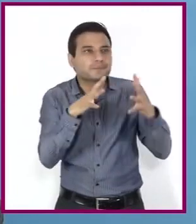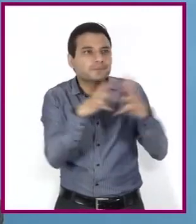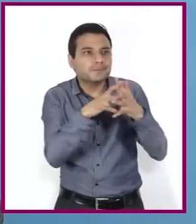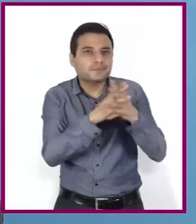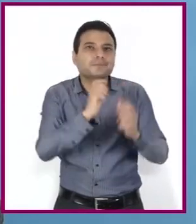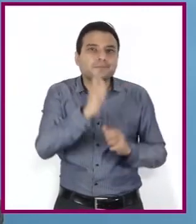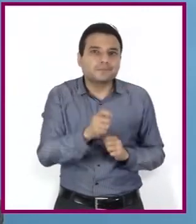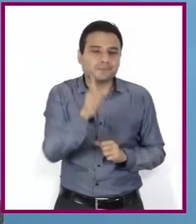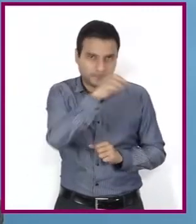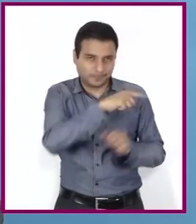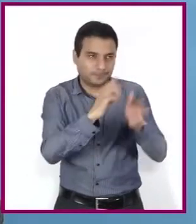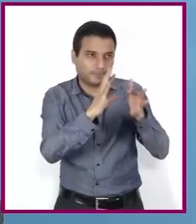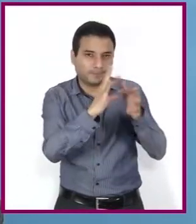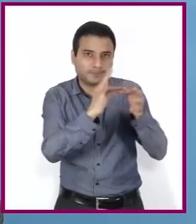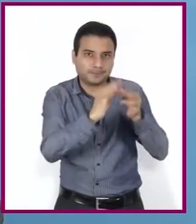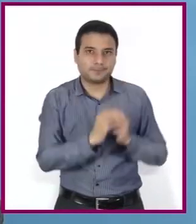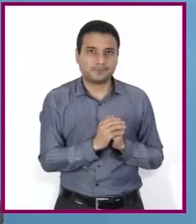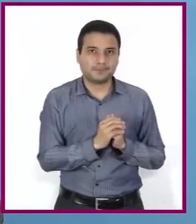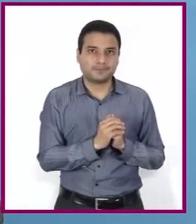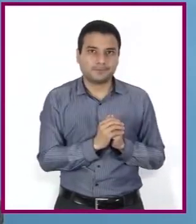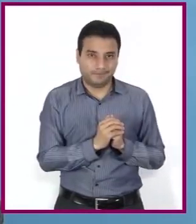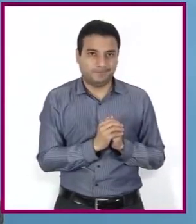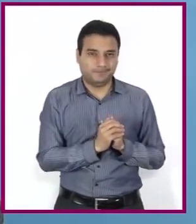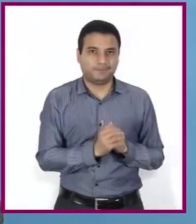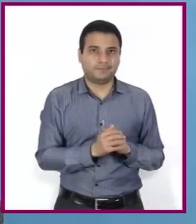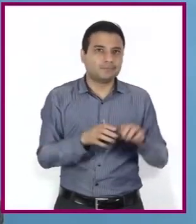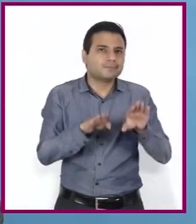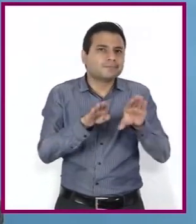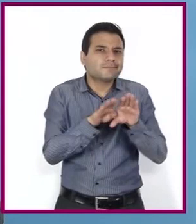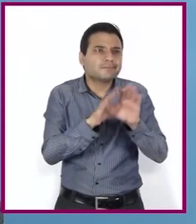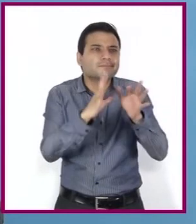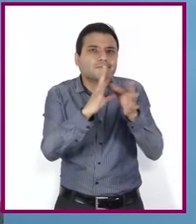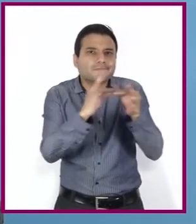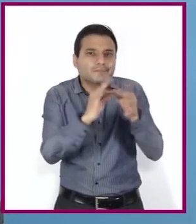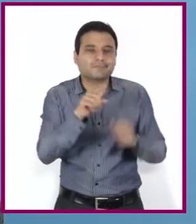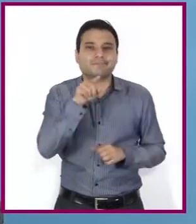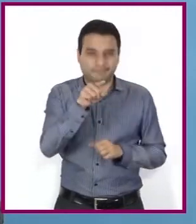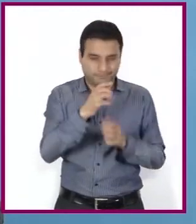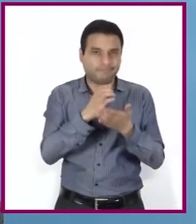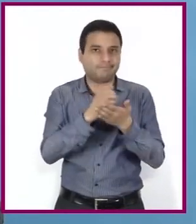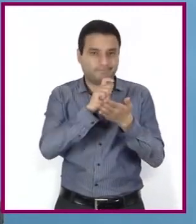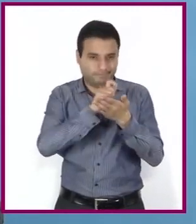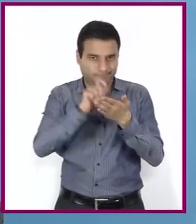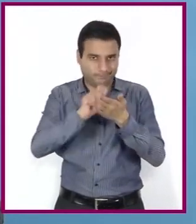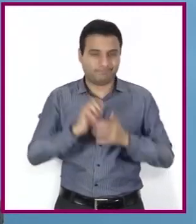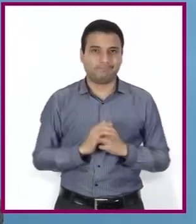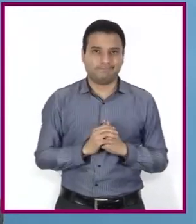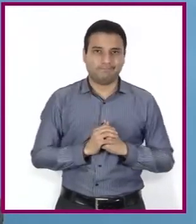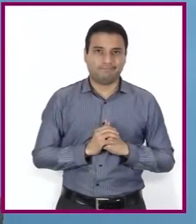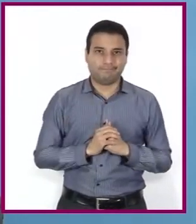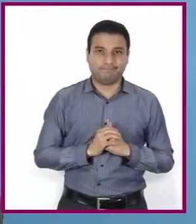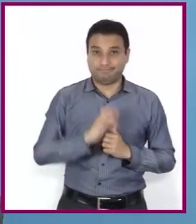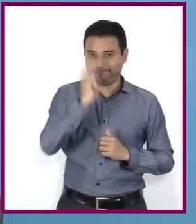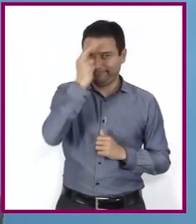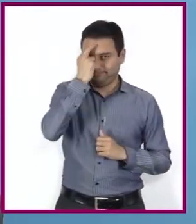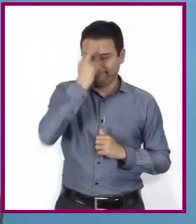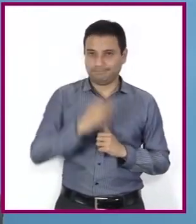un diálogo o párrafo donde expongan o argumenten su explicación. Recuerden hacerlo en primera